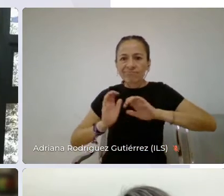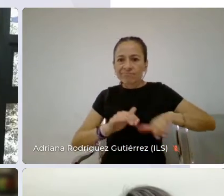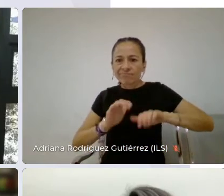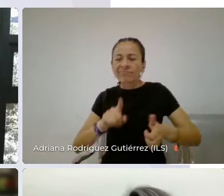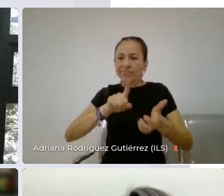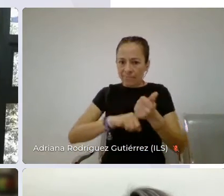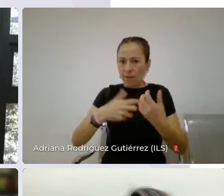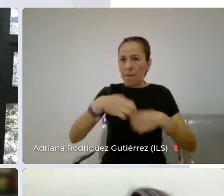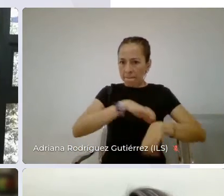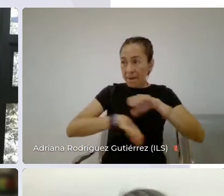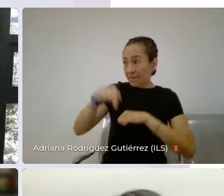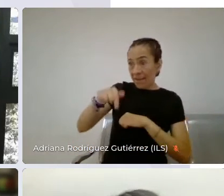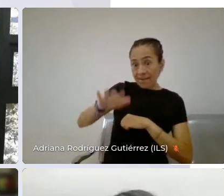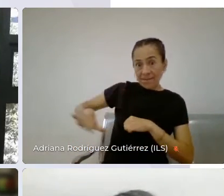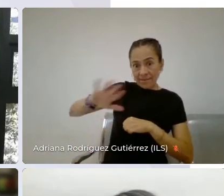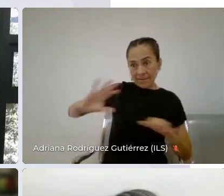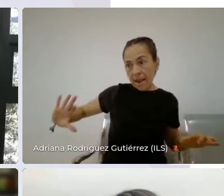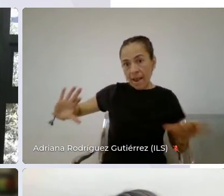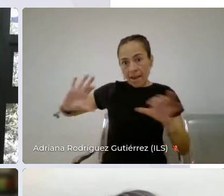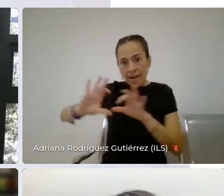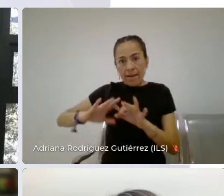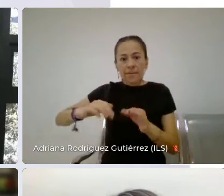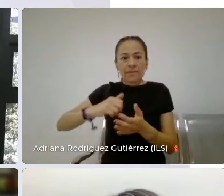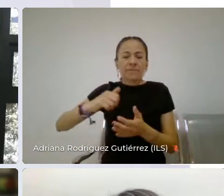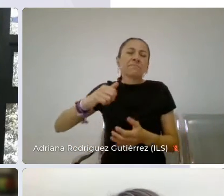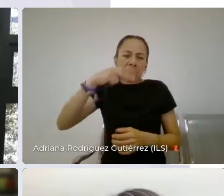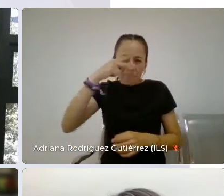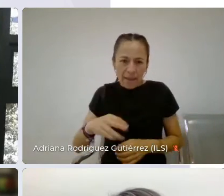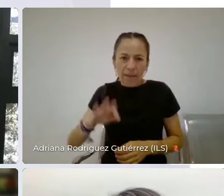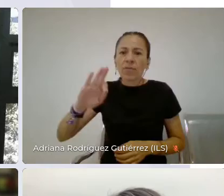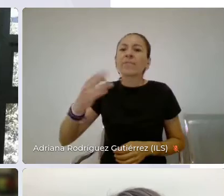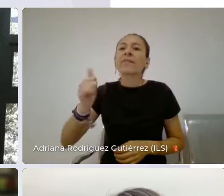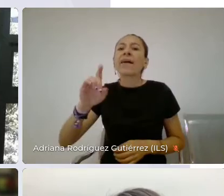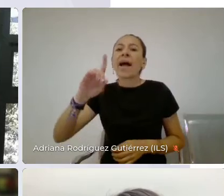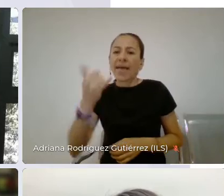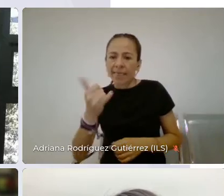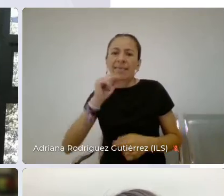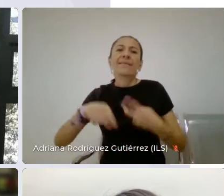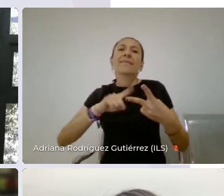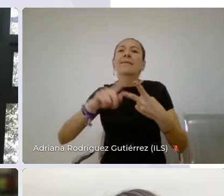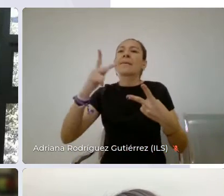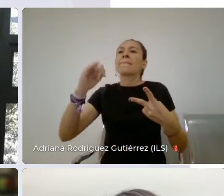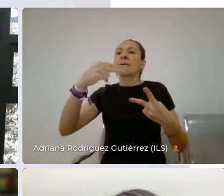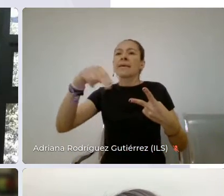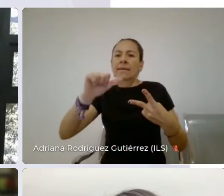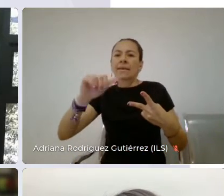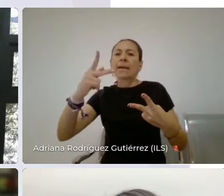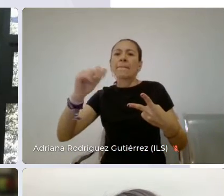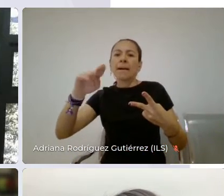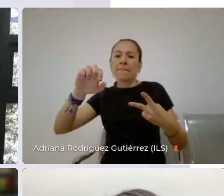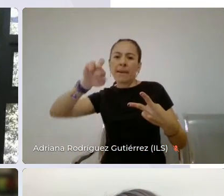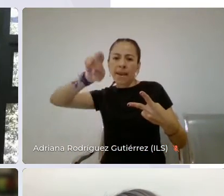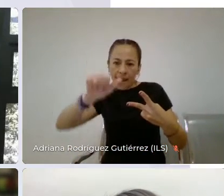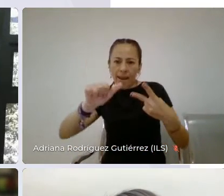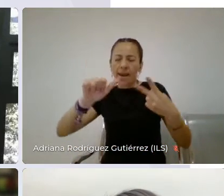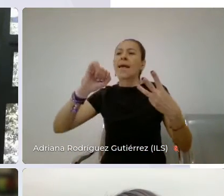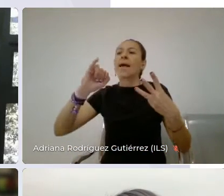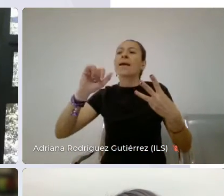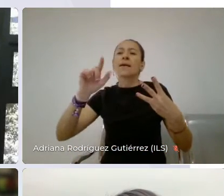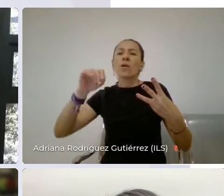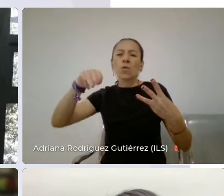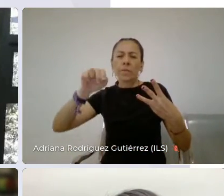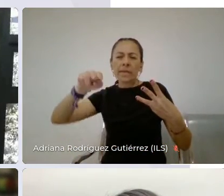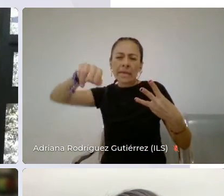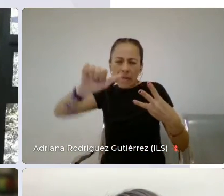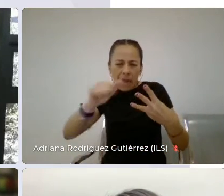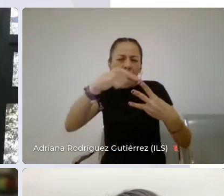aliados importantes como en Ciudad de México, como FADI, como Piña Palmera, como Ilumina, en fin, con otras más con las que